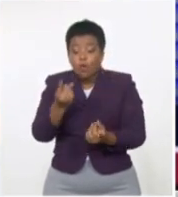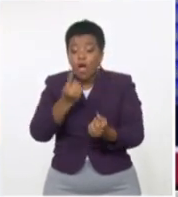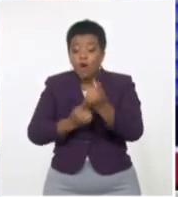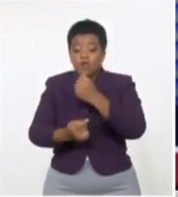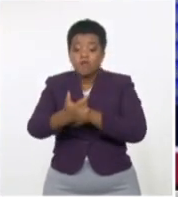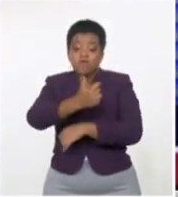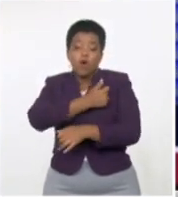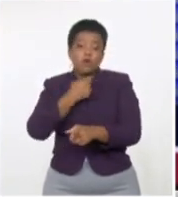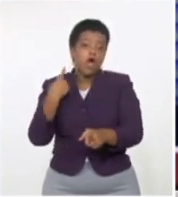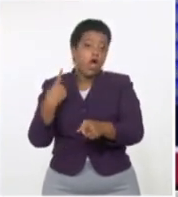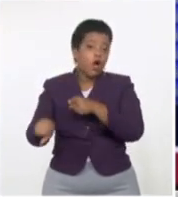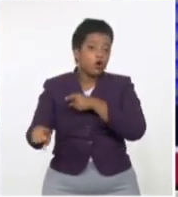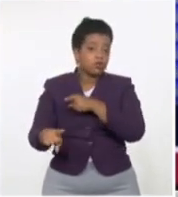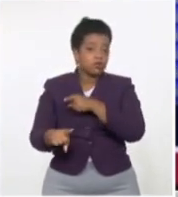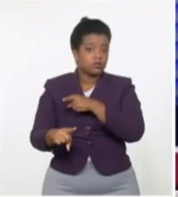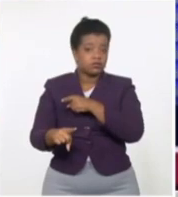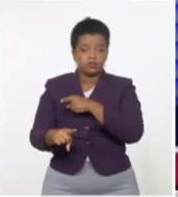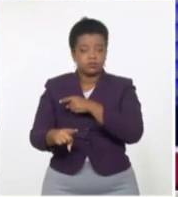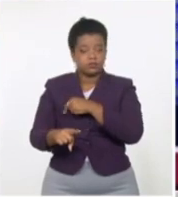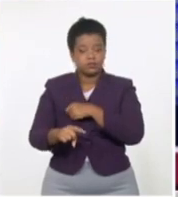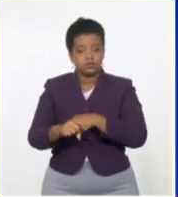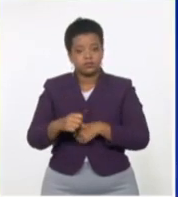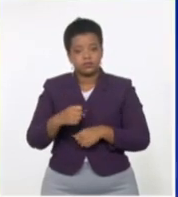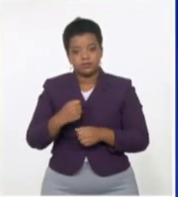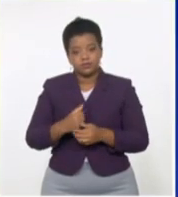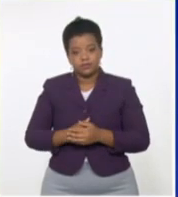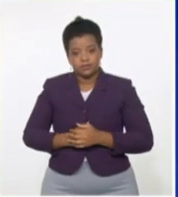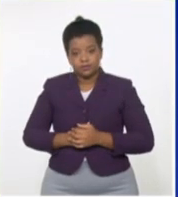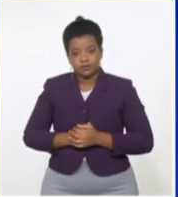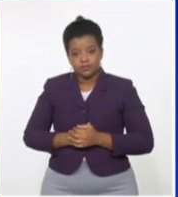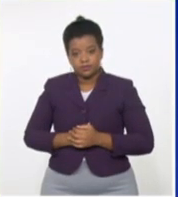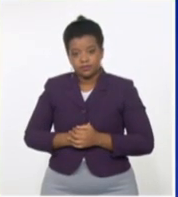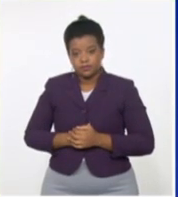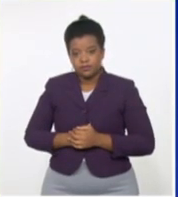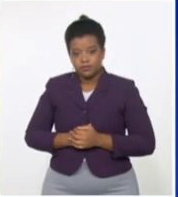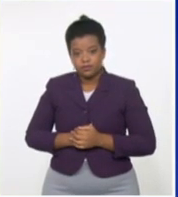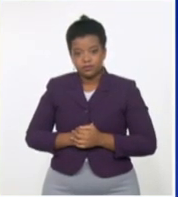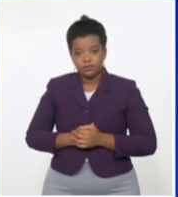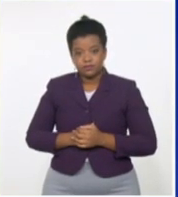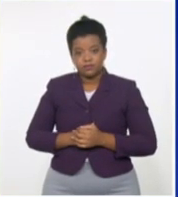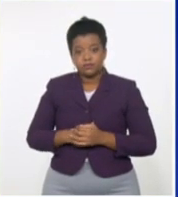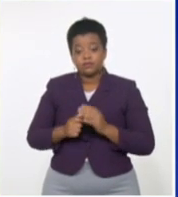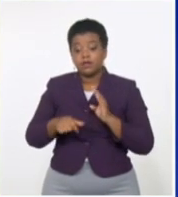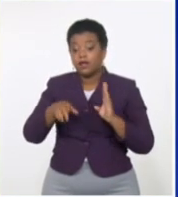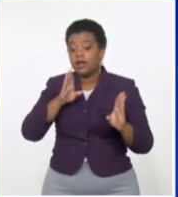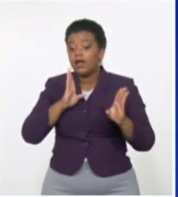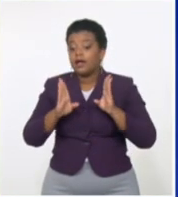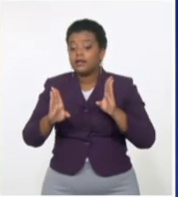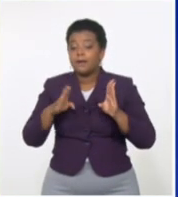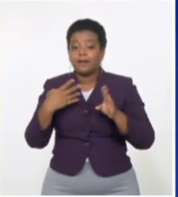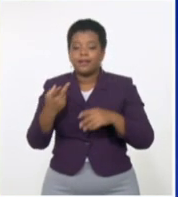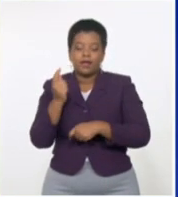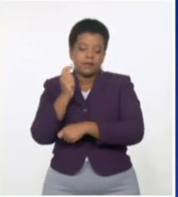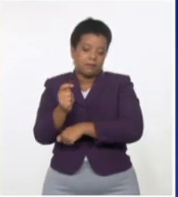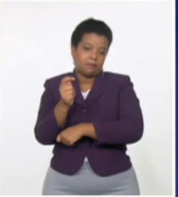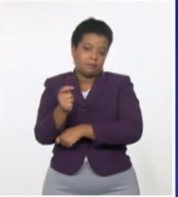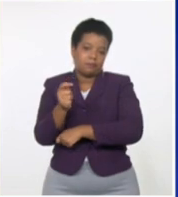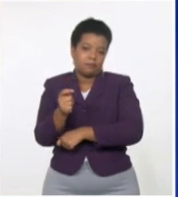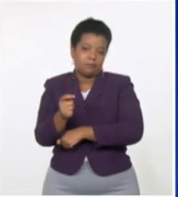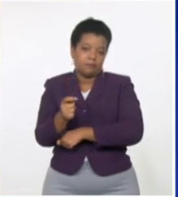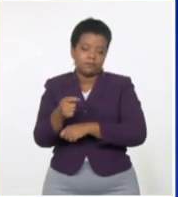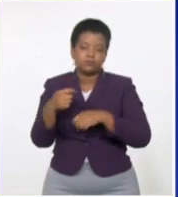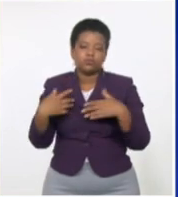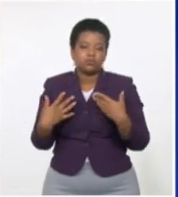no debe participar en la intervención poblacional. Están en la etapa de capacitación en sí, estos momentos. Sí. ¿Cómo